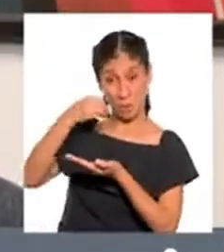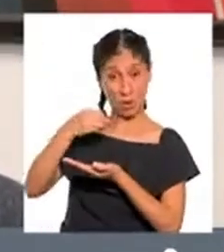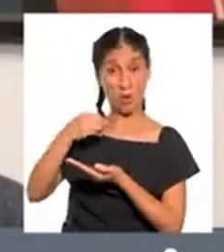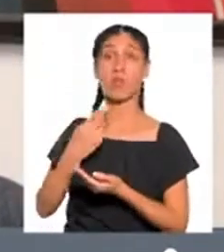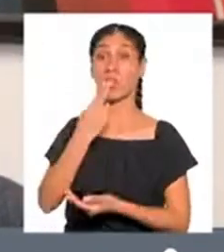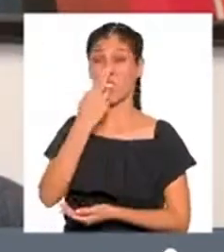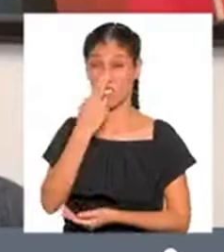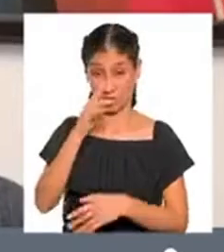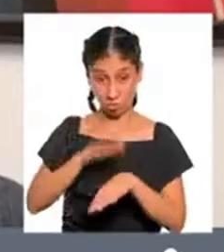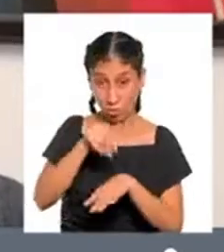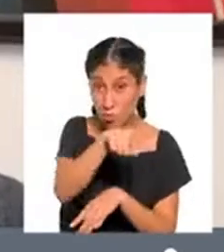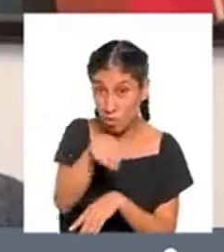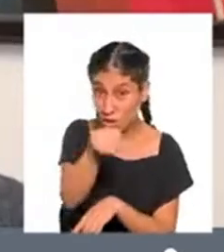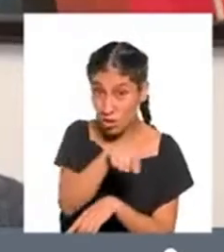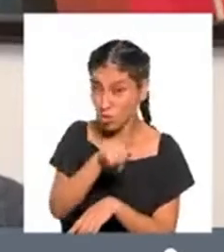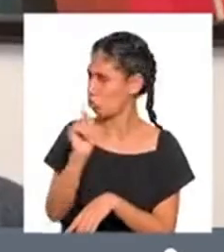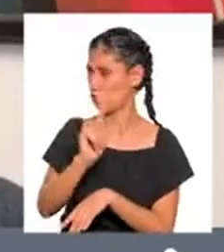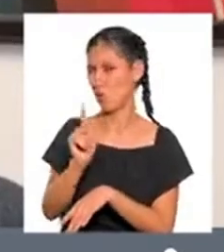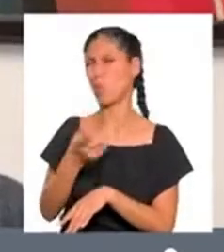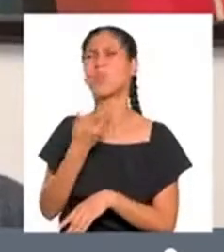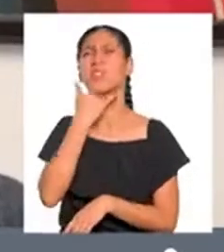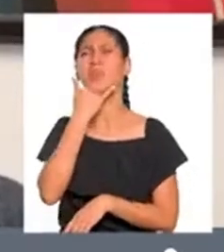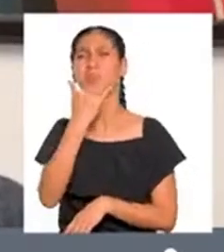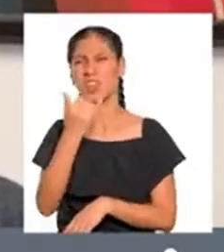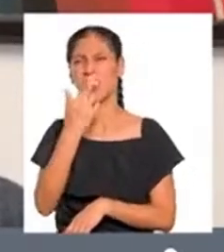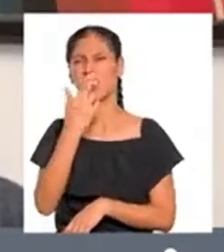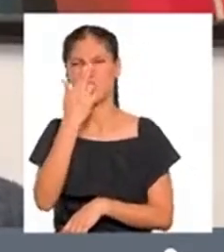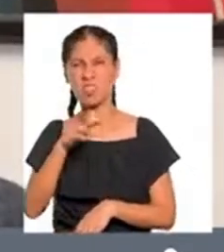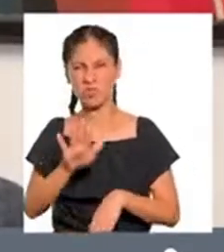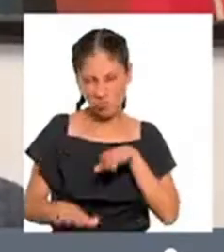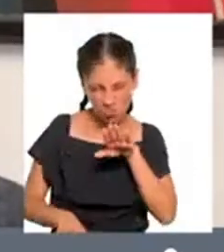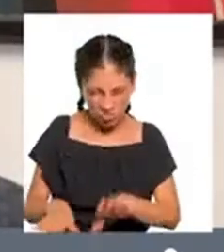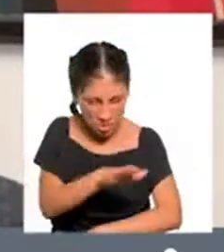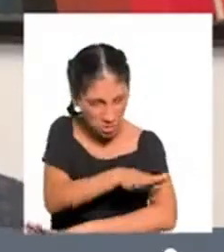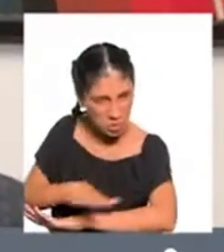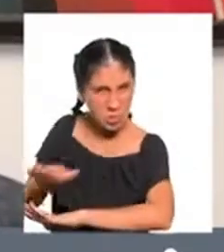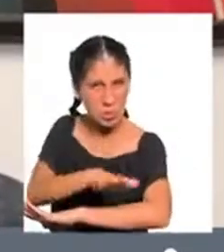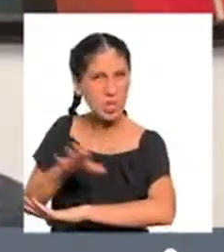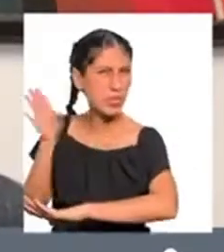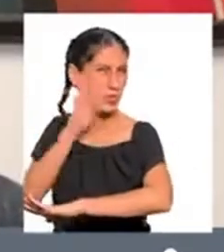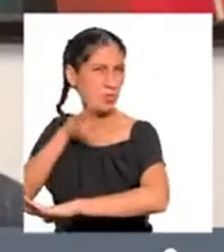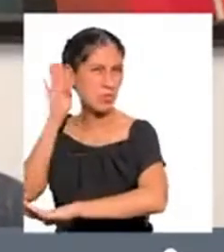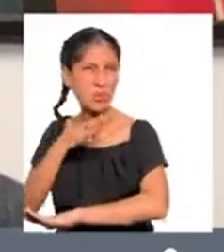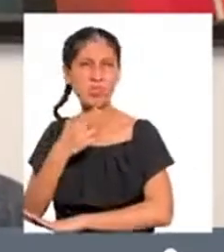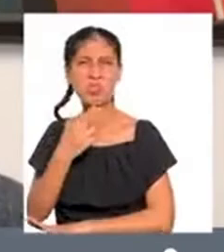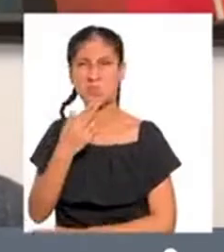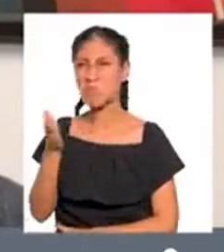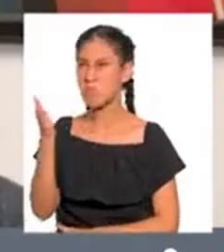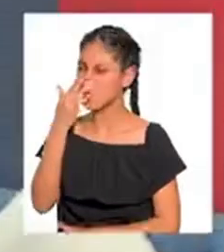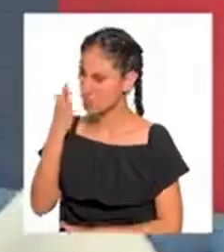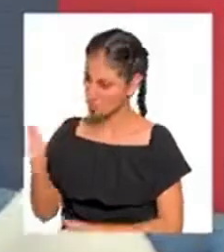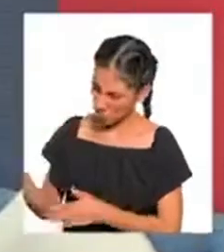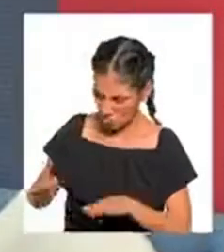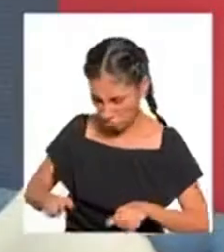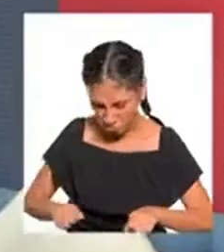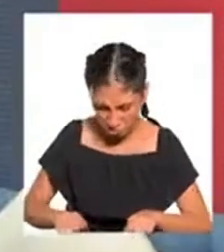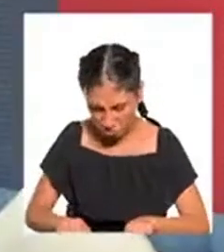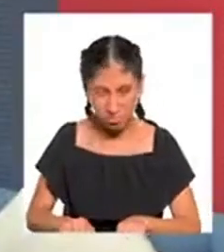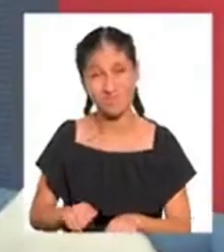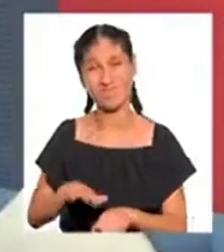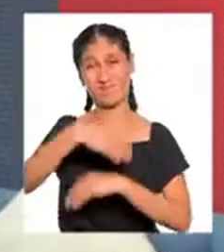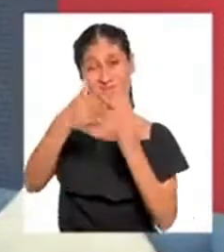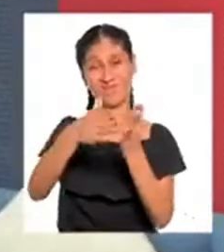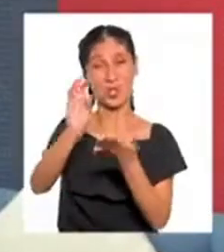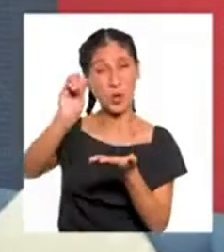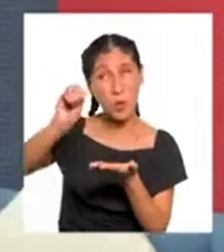animales, sino de la mala relación que los seres humanos hemos establecido con los animales. ¿Qué factores que dieron